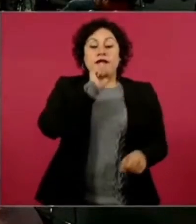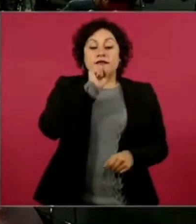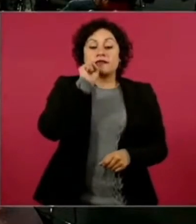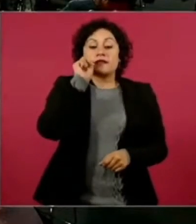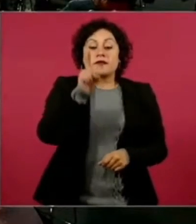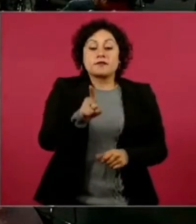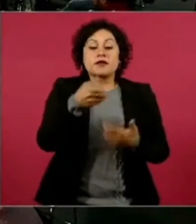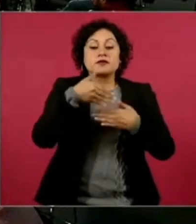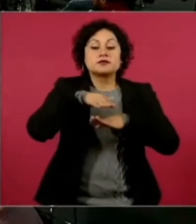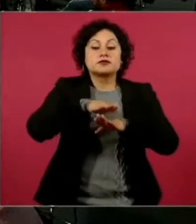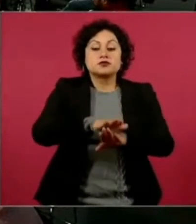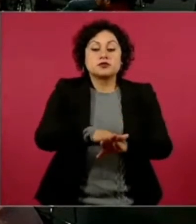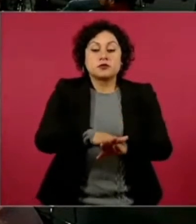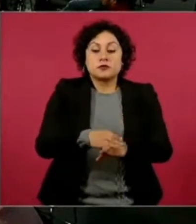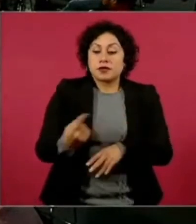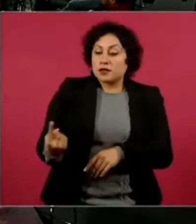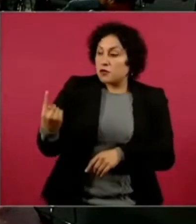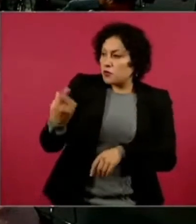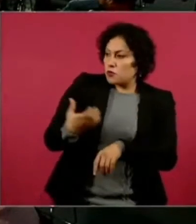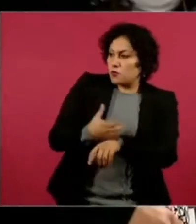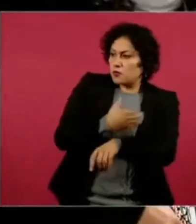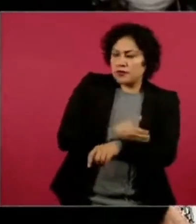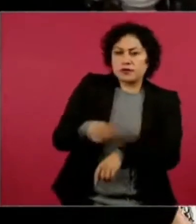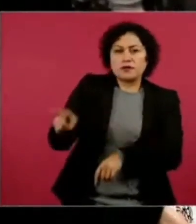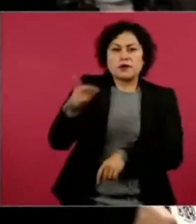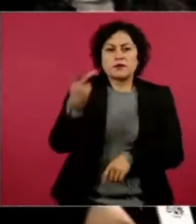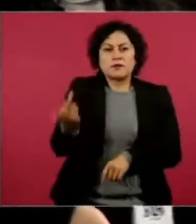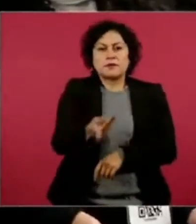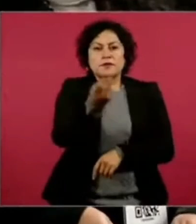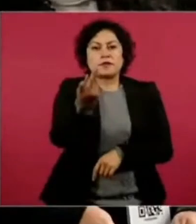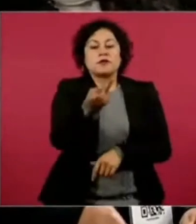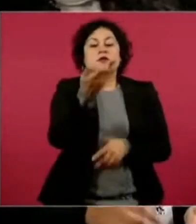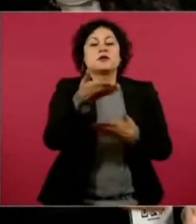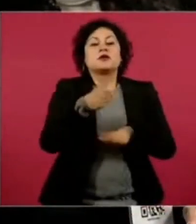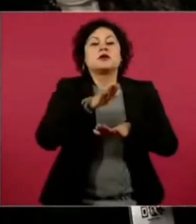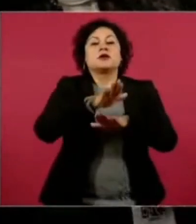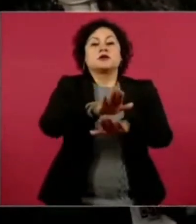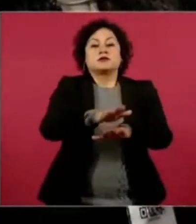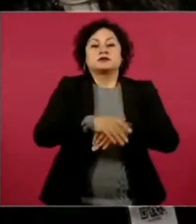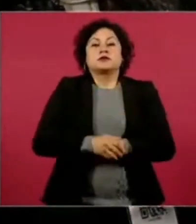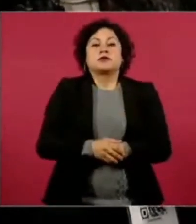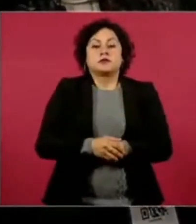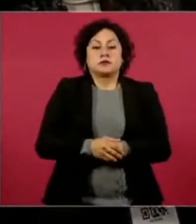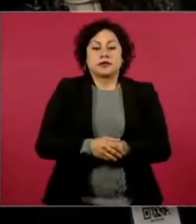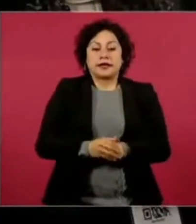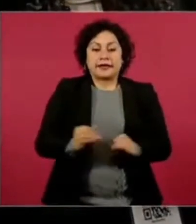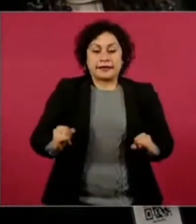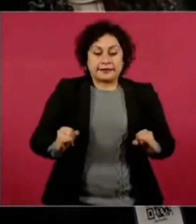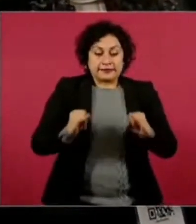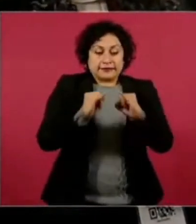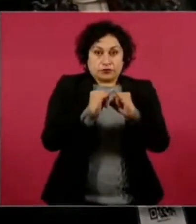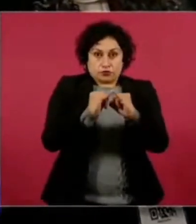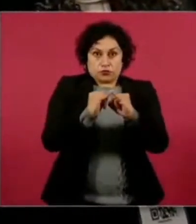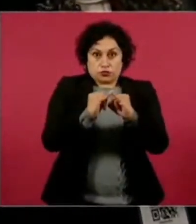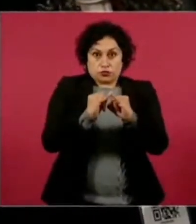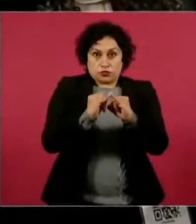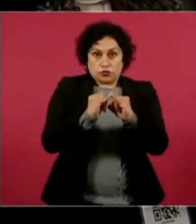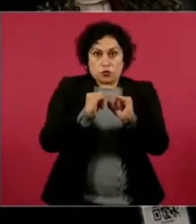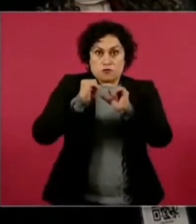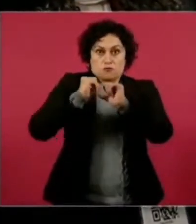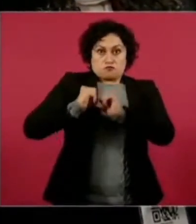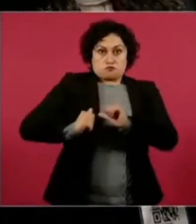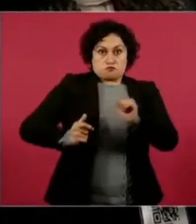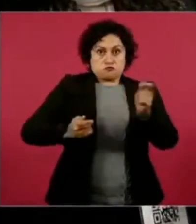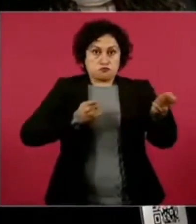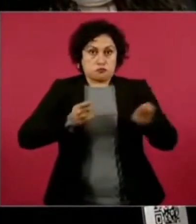sobre lo que andaba un compañero. ¿Cómo está en términos de institucionalidad y gobernabilidad ahorita en Nuevo León? Menciona que es